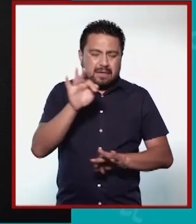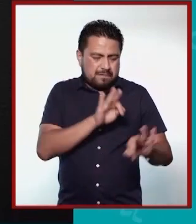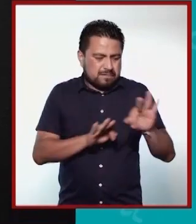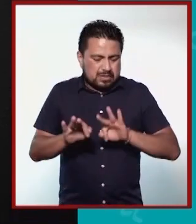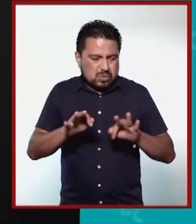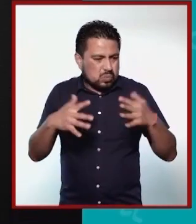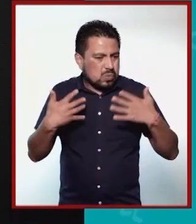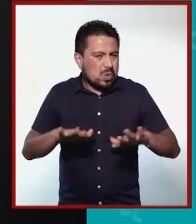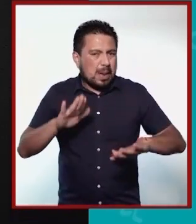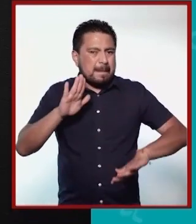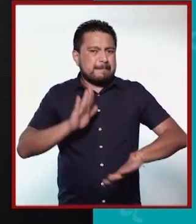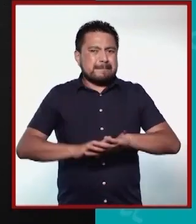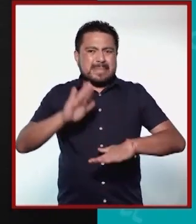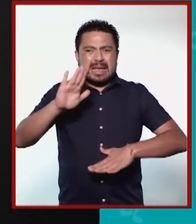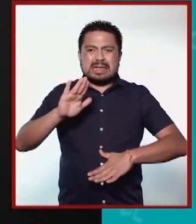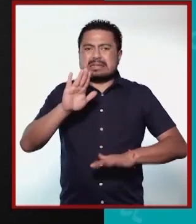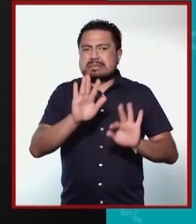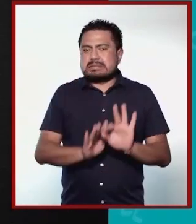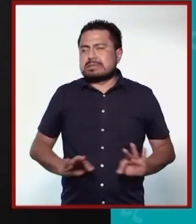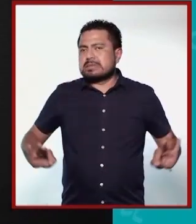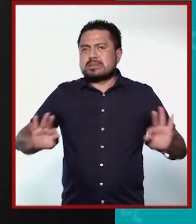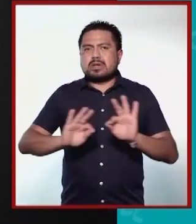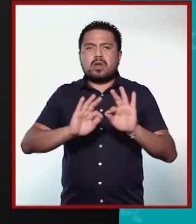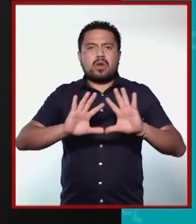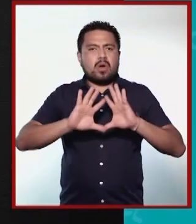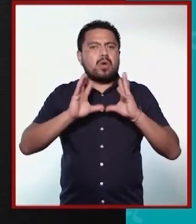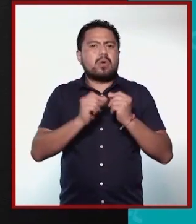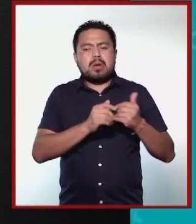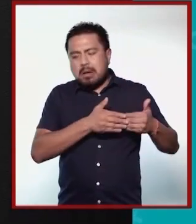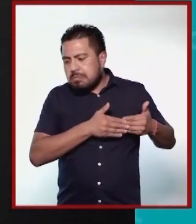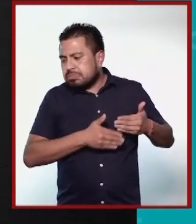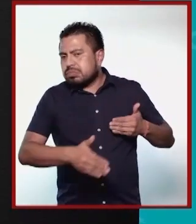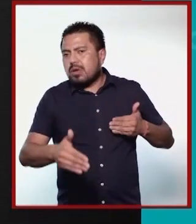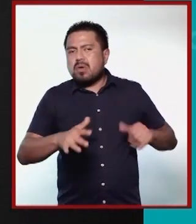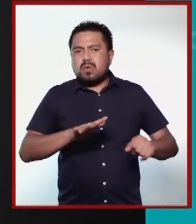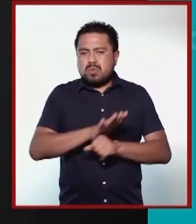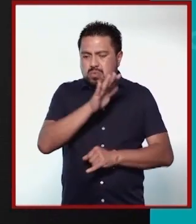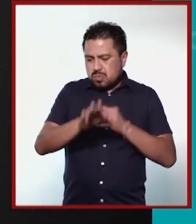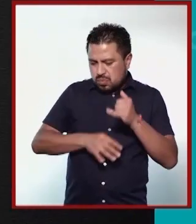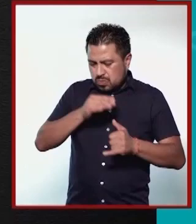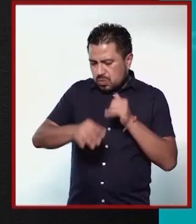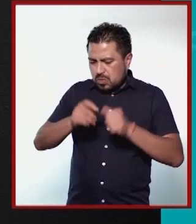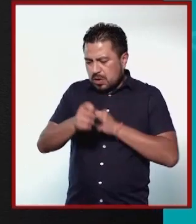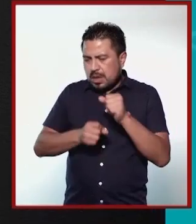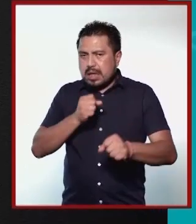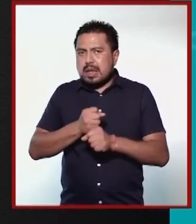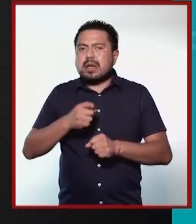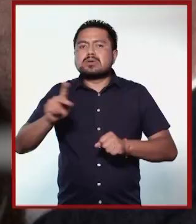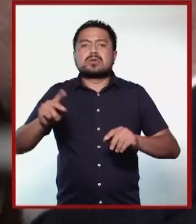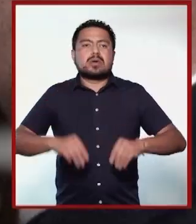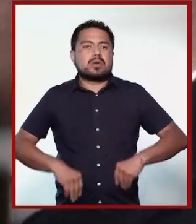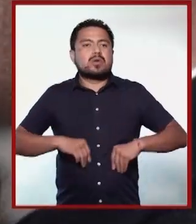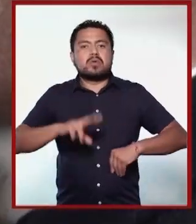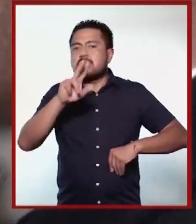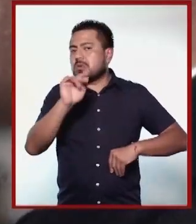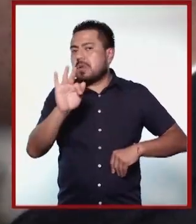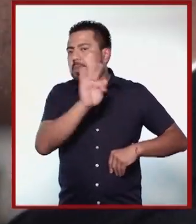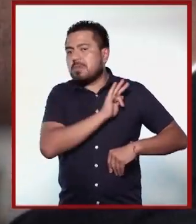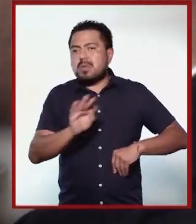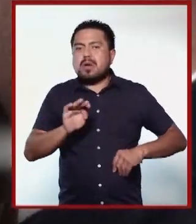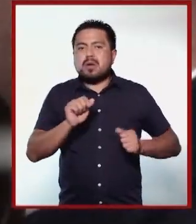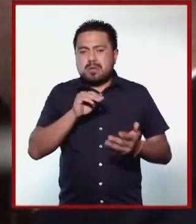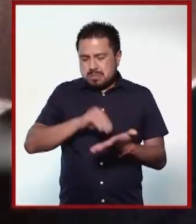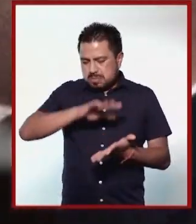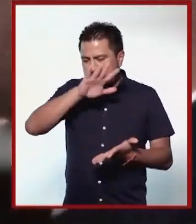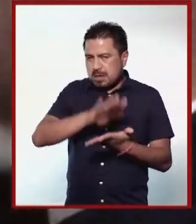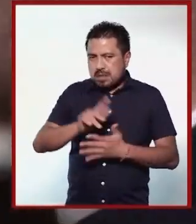físico más relevante de todos los tiempos, en los últimos años de su vida no pudo consumar